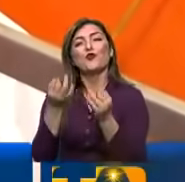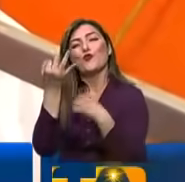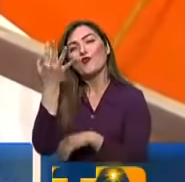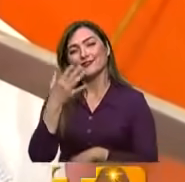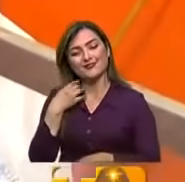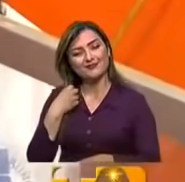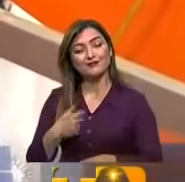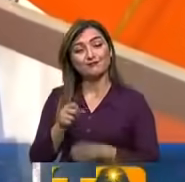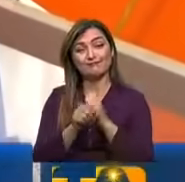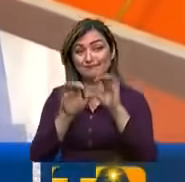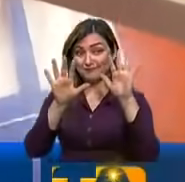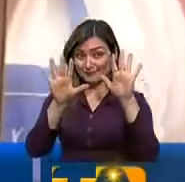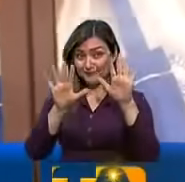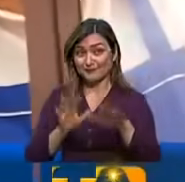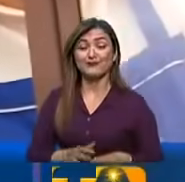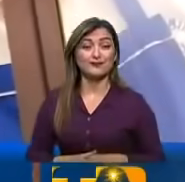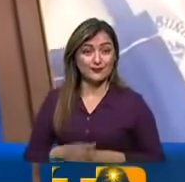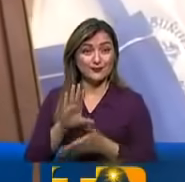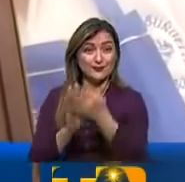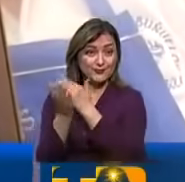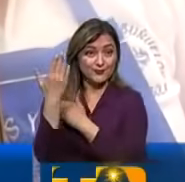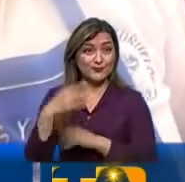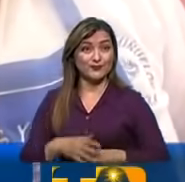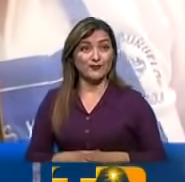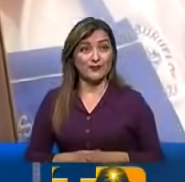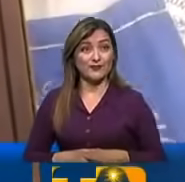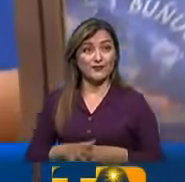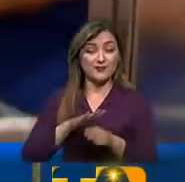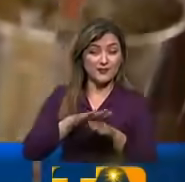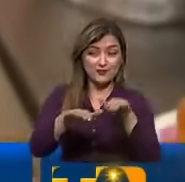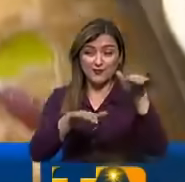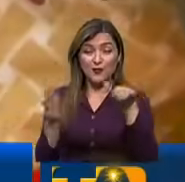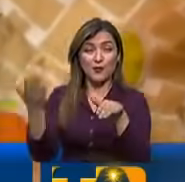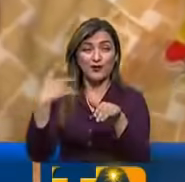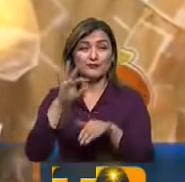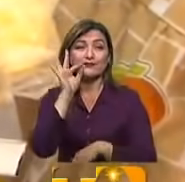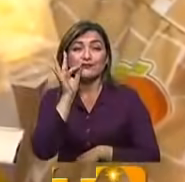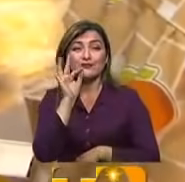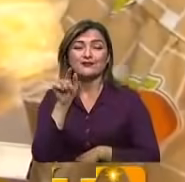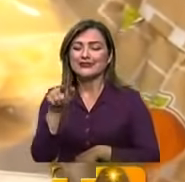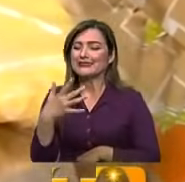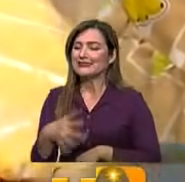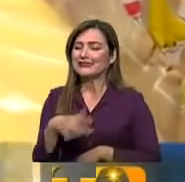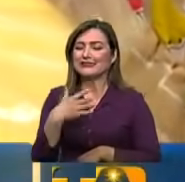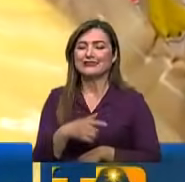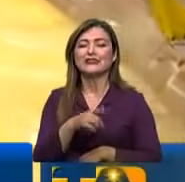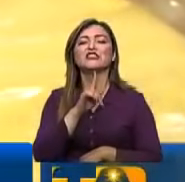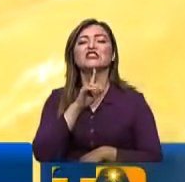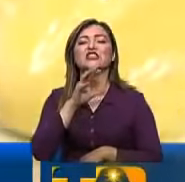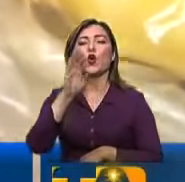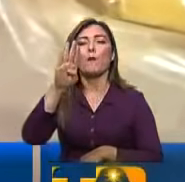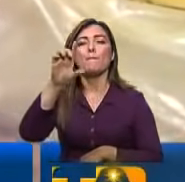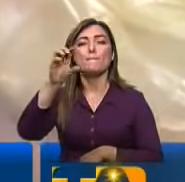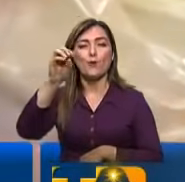ya estamos 10 años aquí en el Centro Histórico. Vengan, que se sirvan, son ricos pristiños y buñuelos del tío Bola. ¡Qué